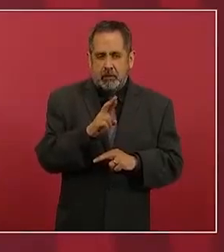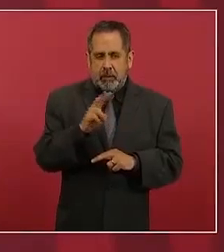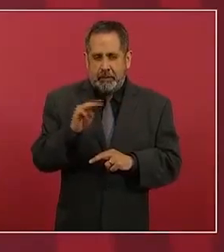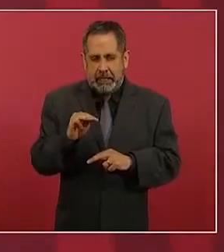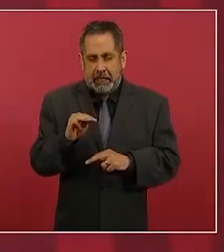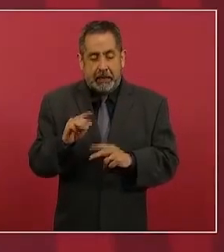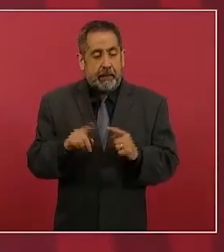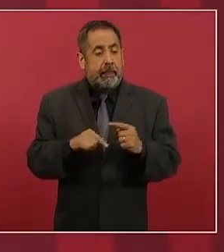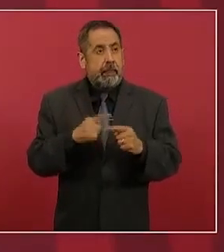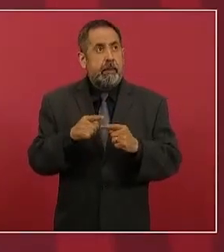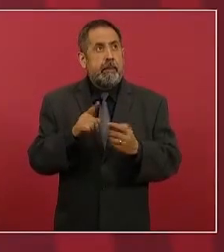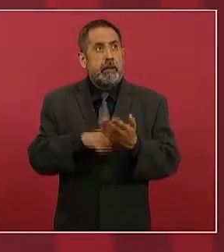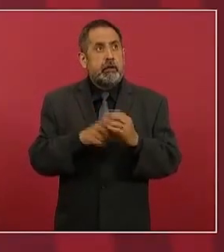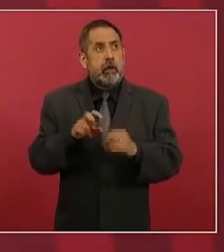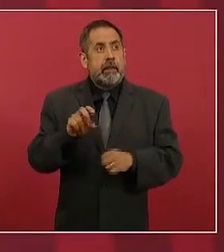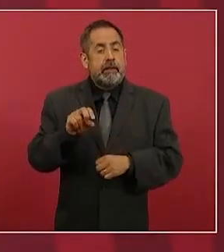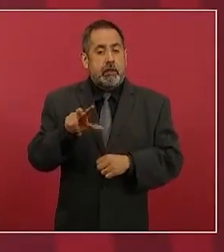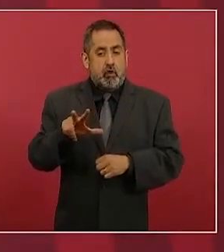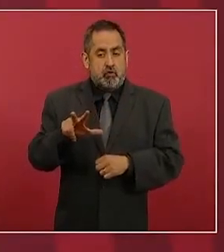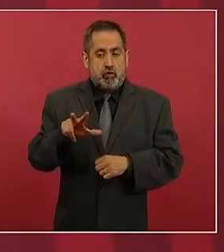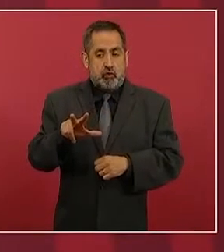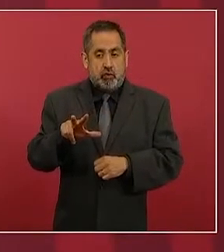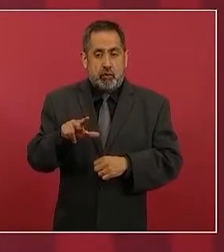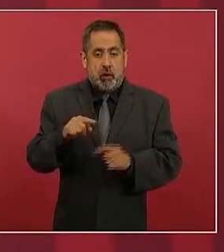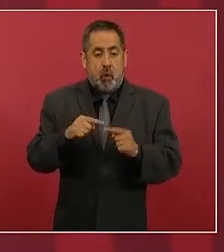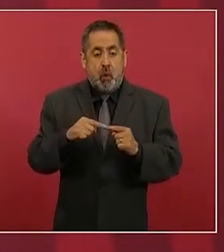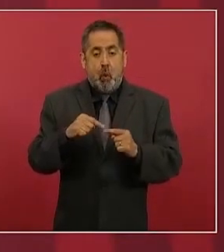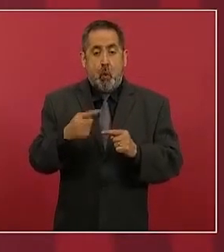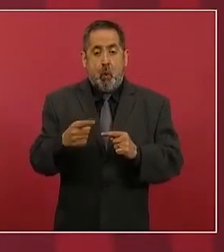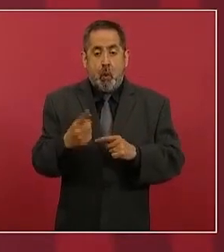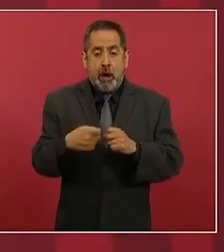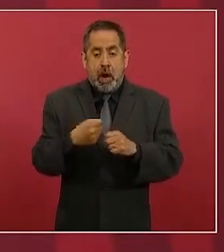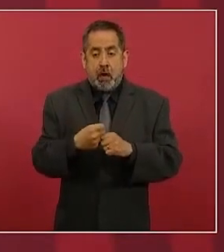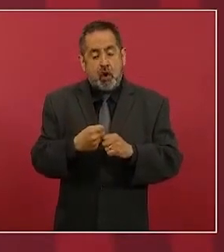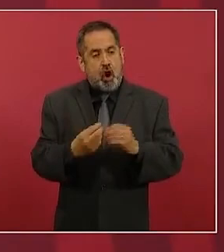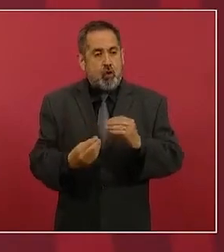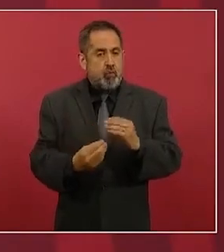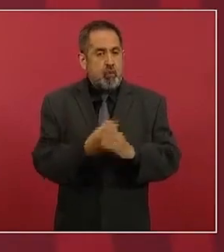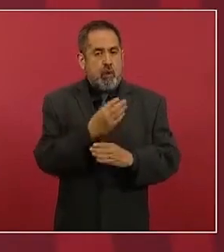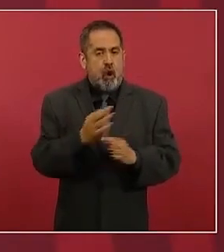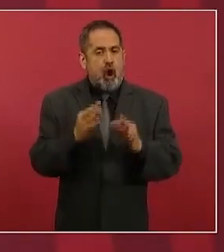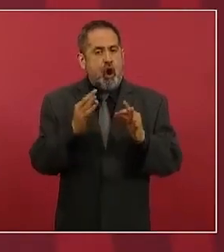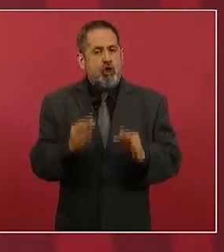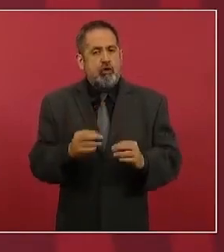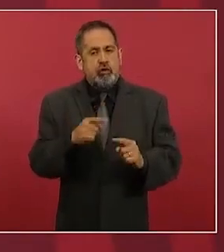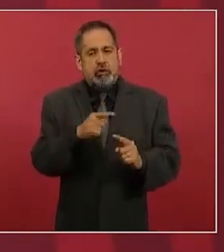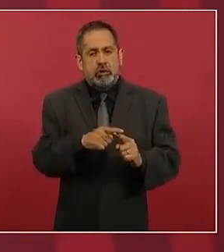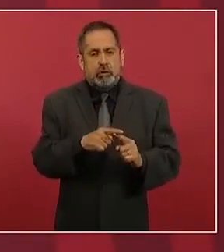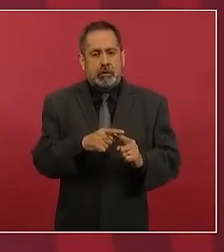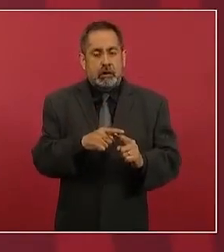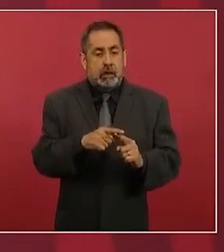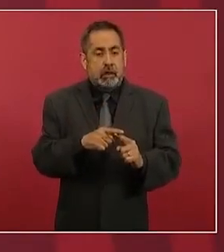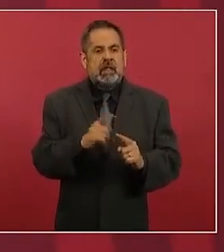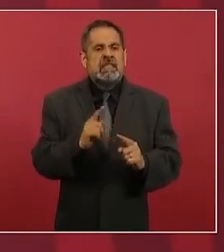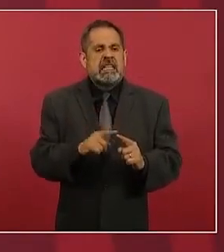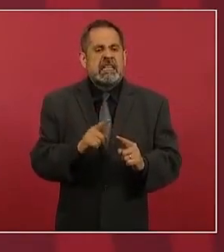en el 38, y al año siguiente surge el PAN,